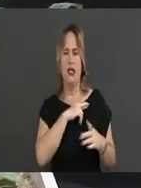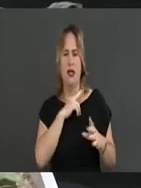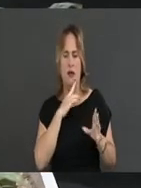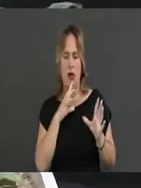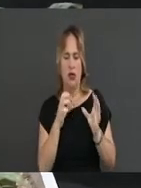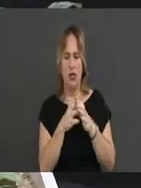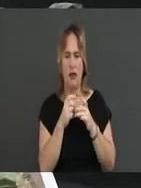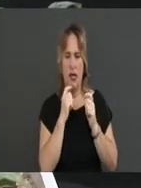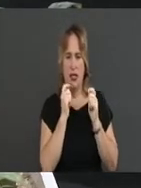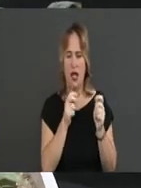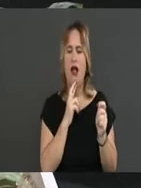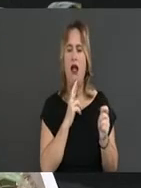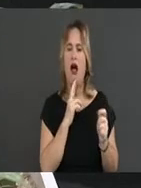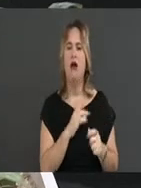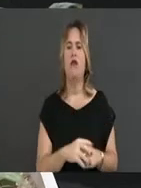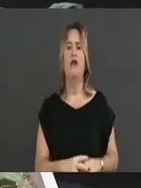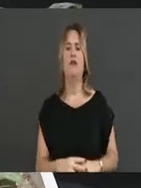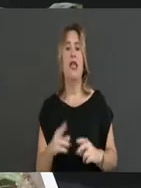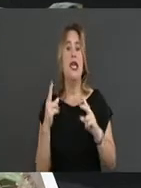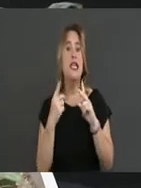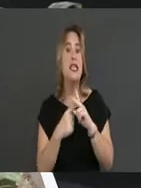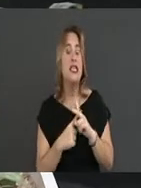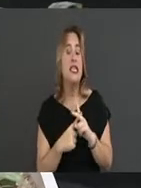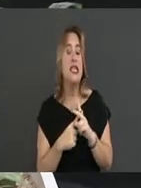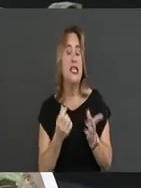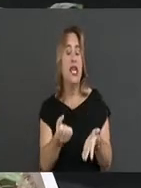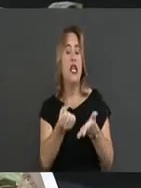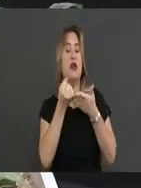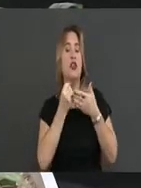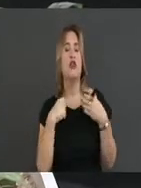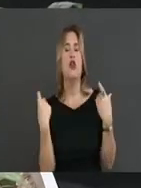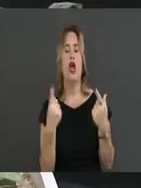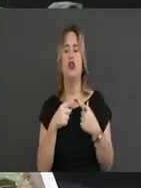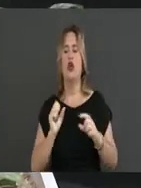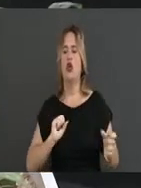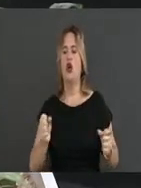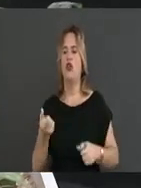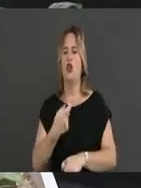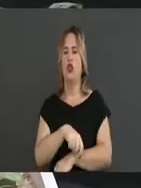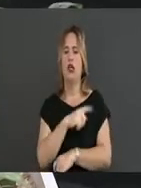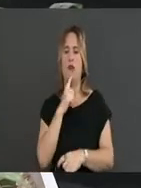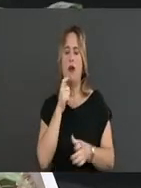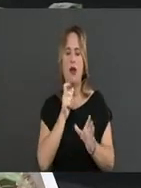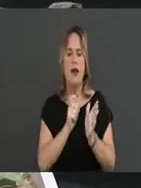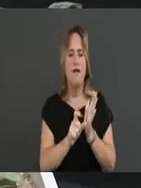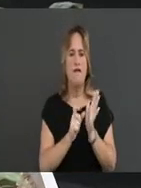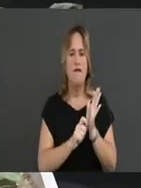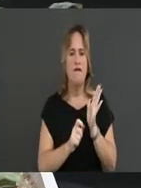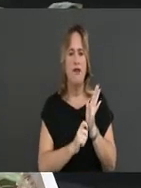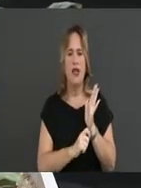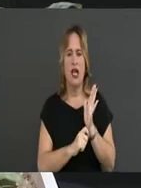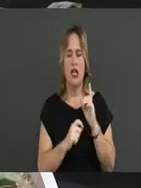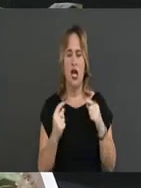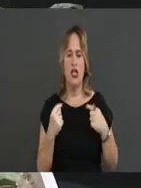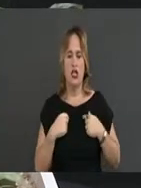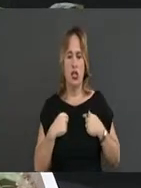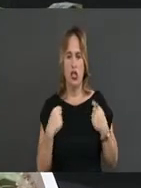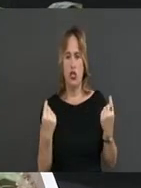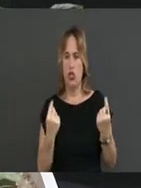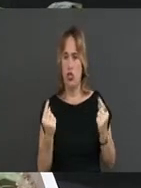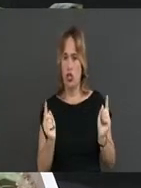de garantizar el agua. Y que nos ayuden a nosotros en ese control popular, en esa fiscalización, no solo